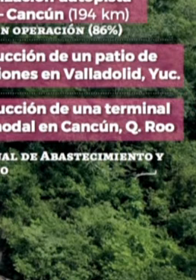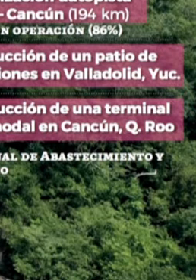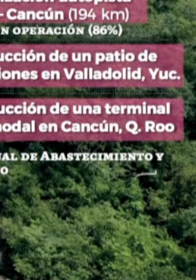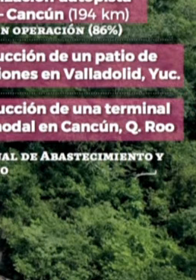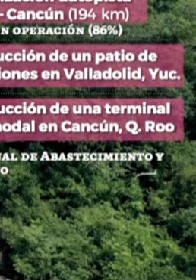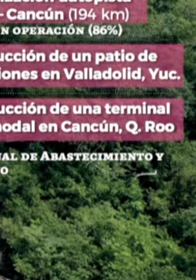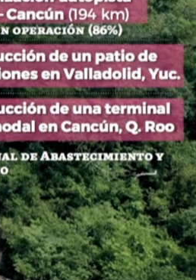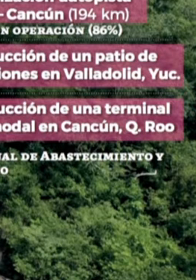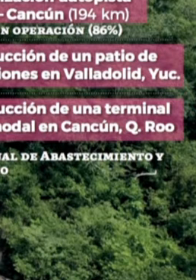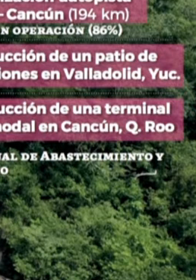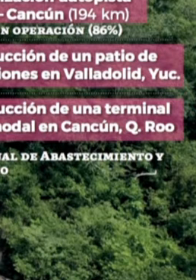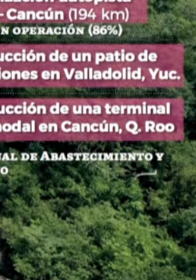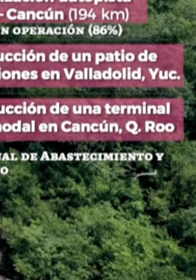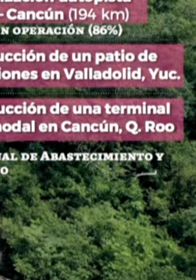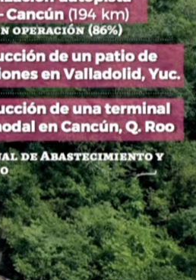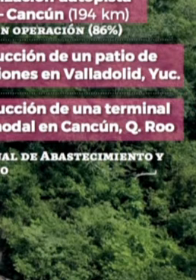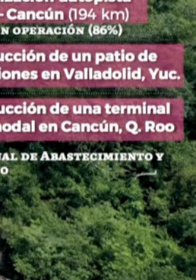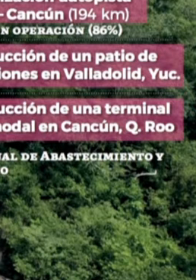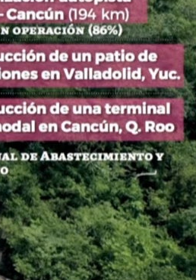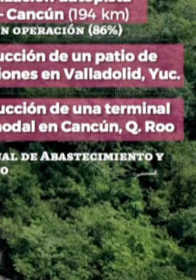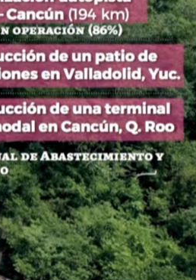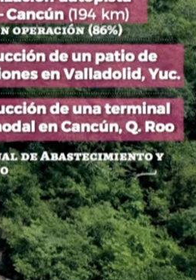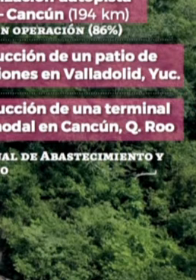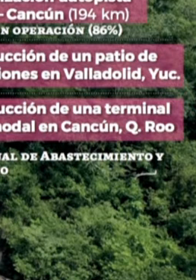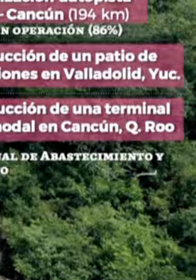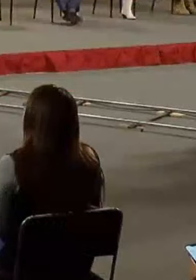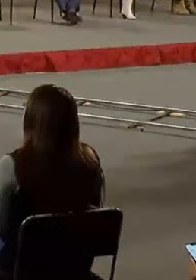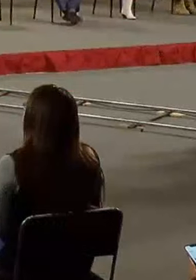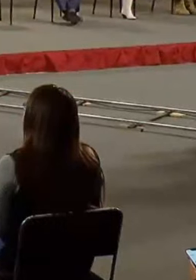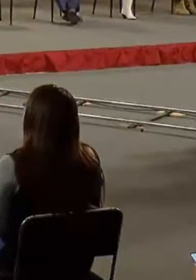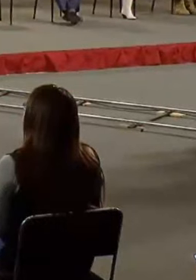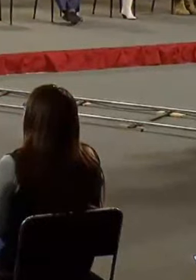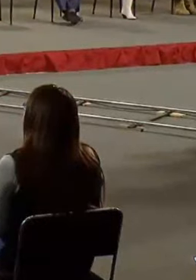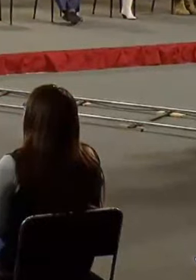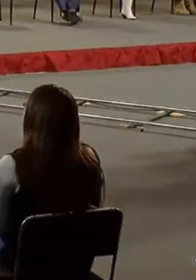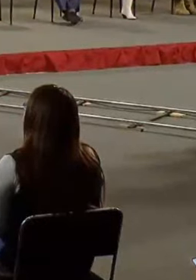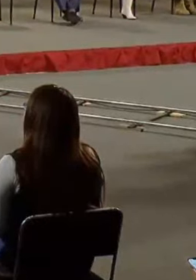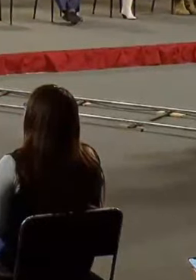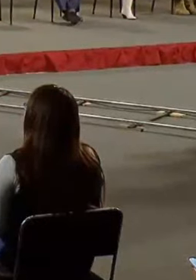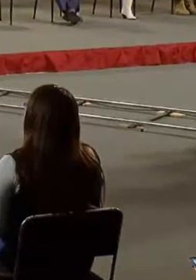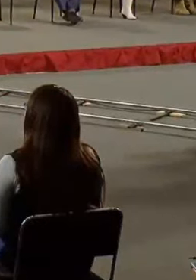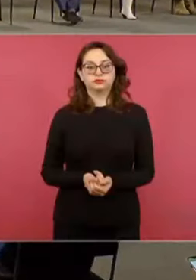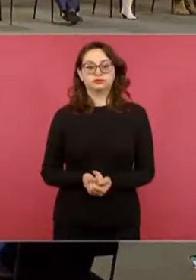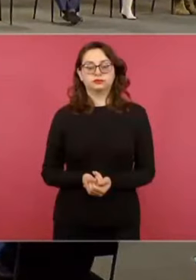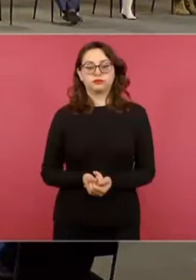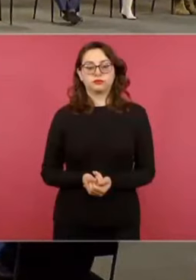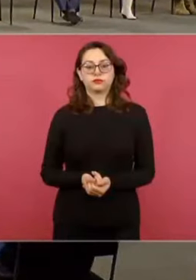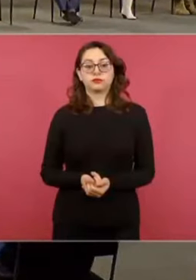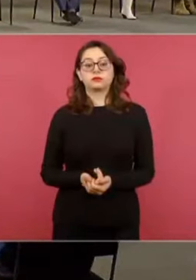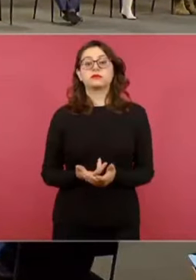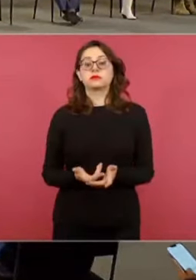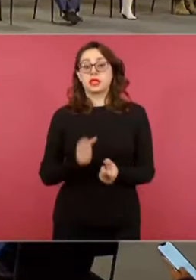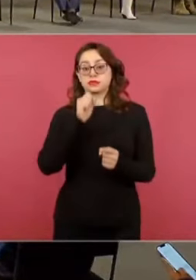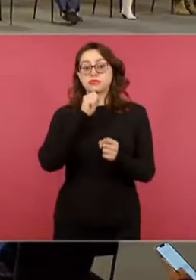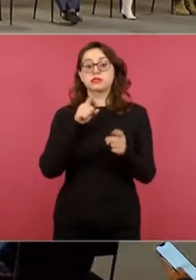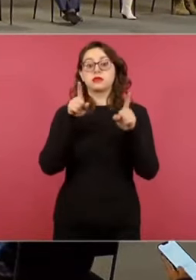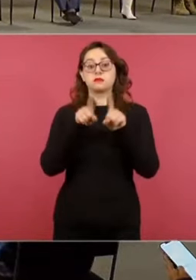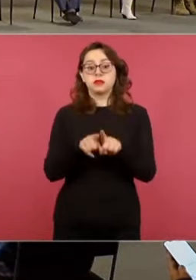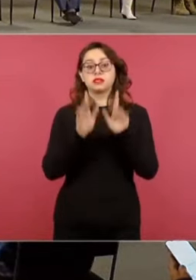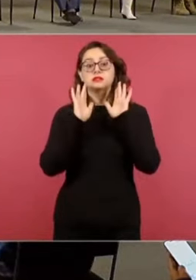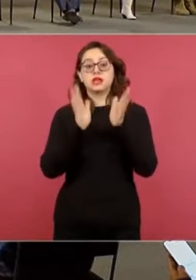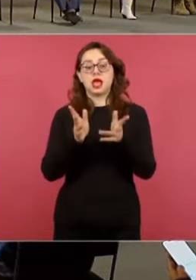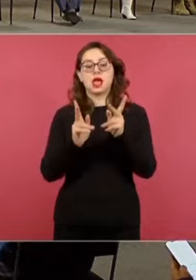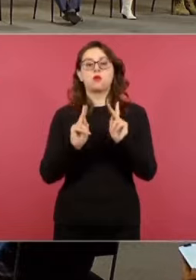2023. Asimismo, ya tenemos en operación 32 pasos vehiculares y puentes de los 35 que están